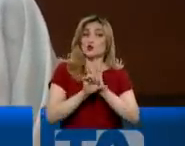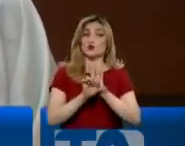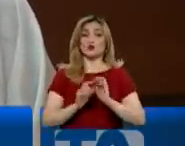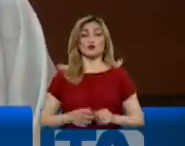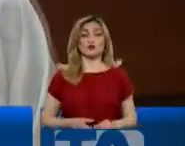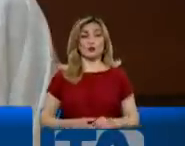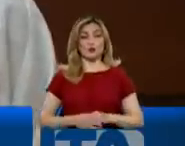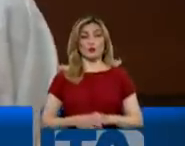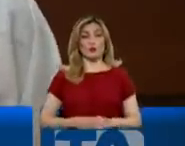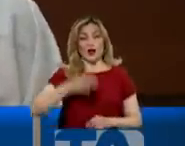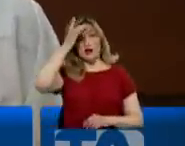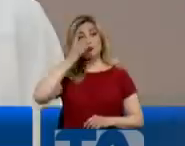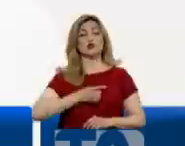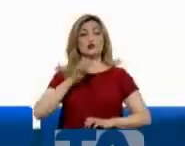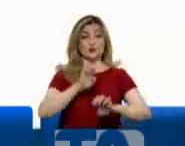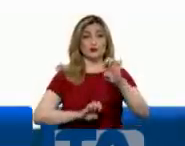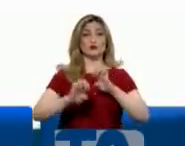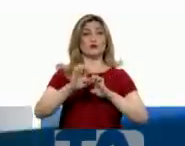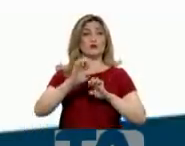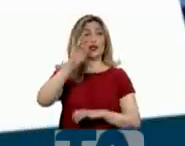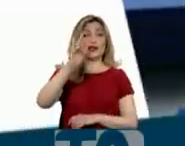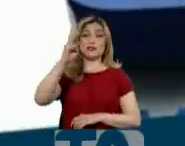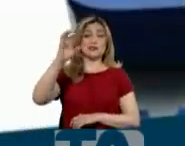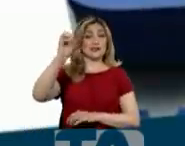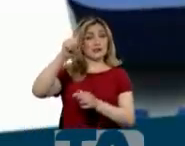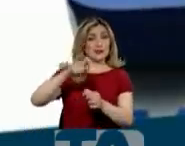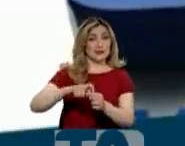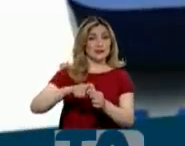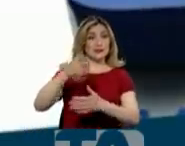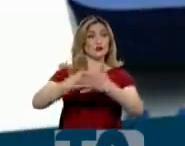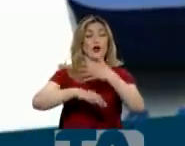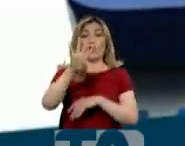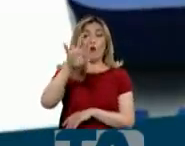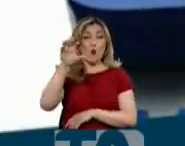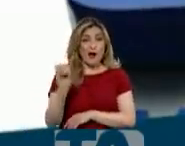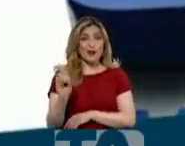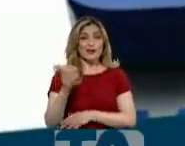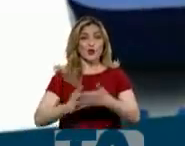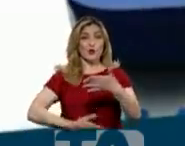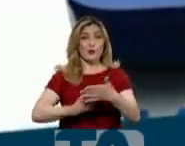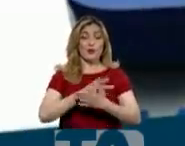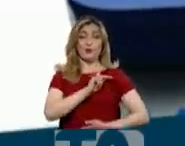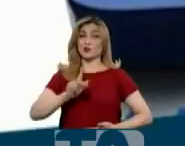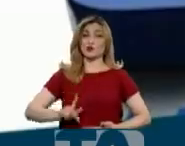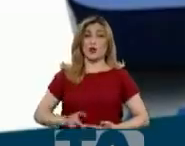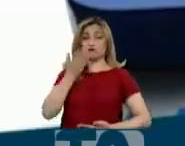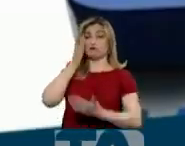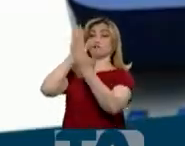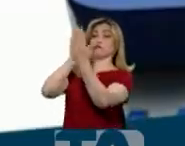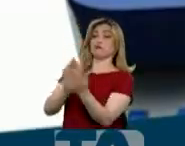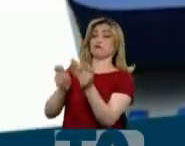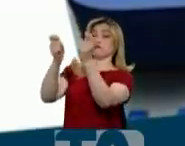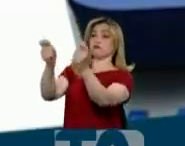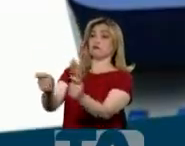a tomar la decisión de calificar de los 760 inscritos que hay en total 40 llevaron su documentación personalmente a secretaria y